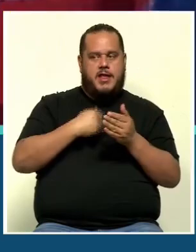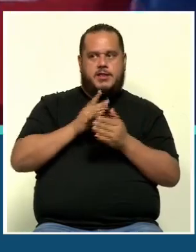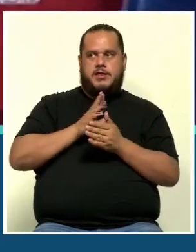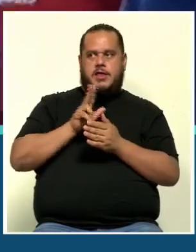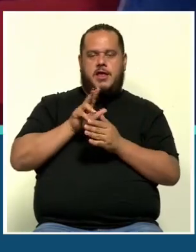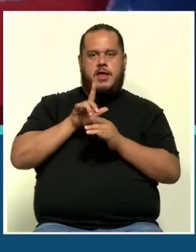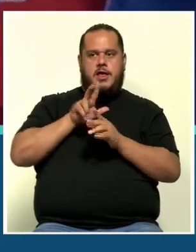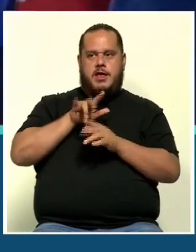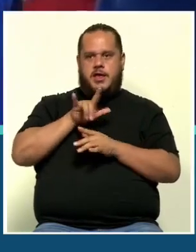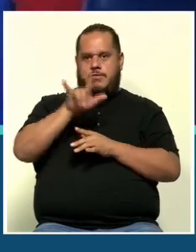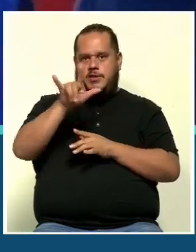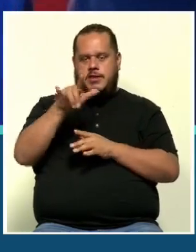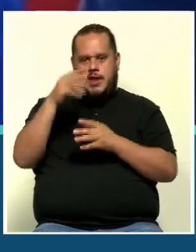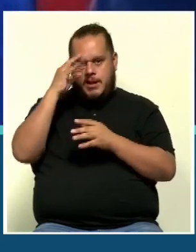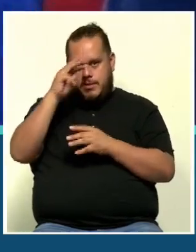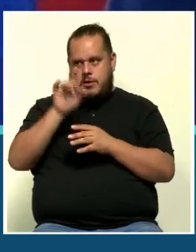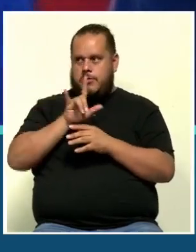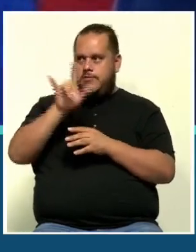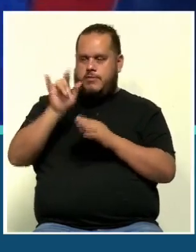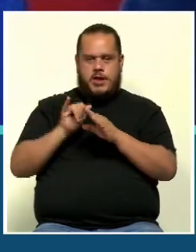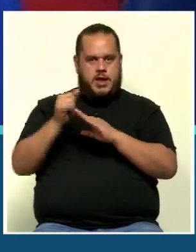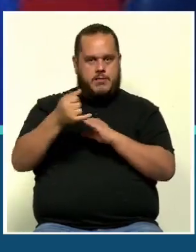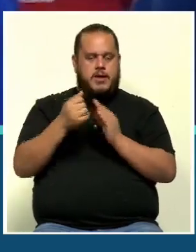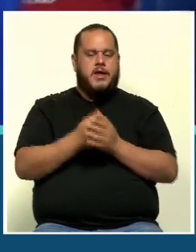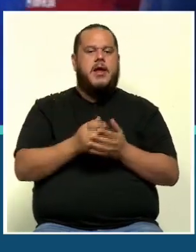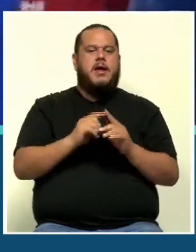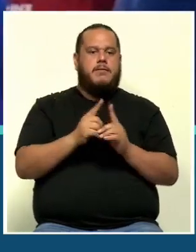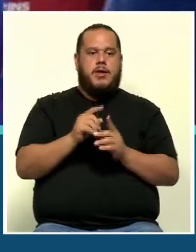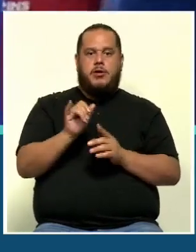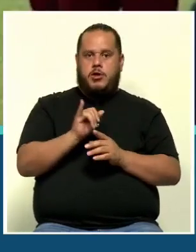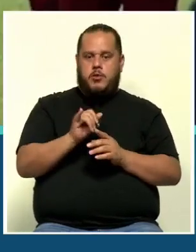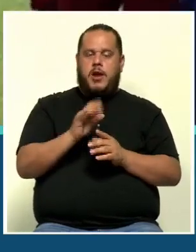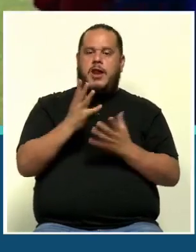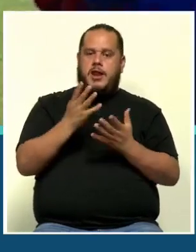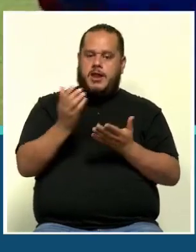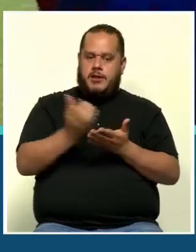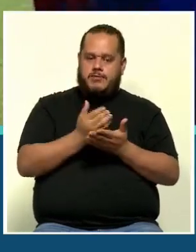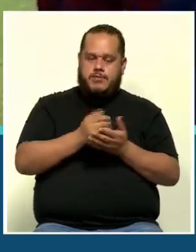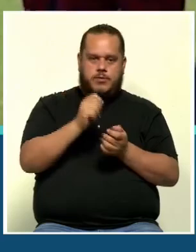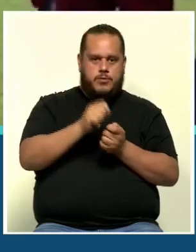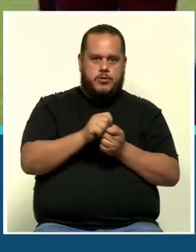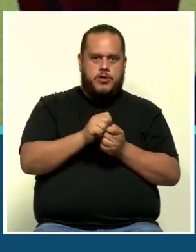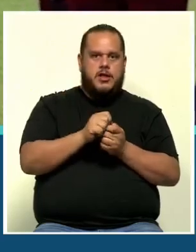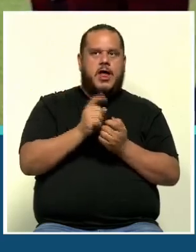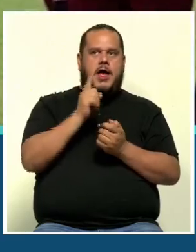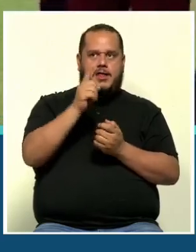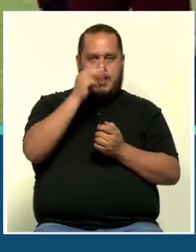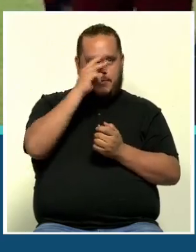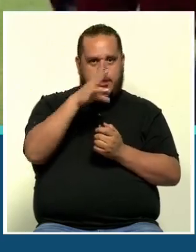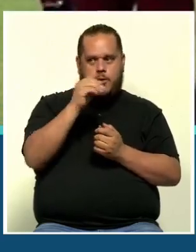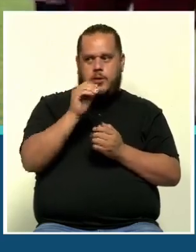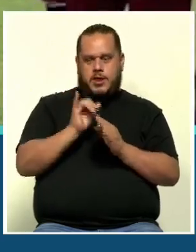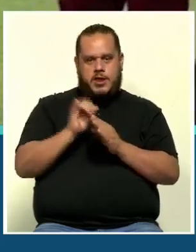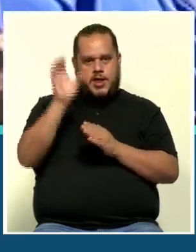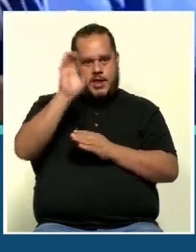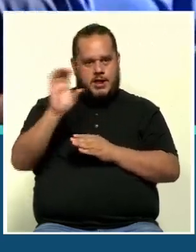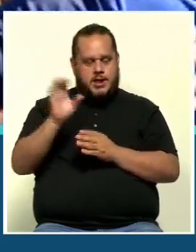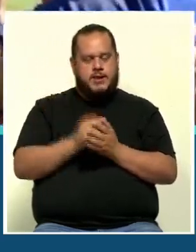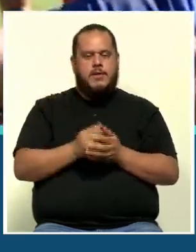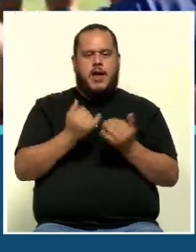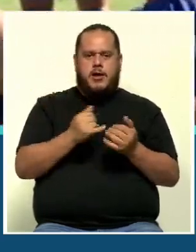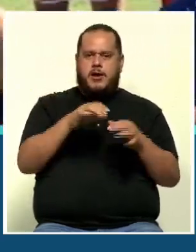El triunfo ante los canaleros es necesario, pero también lo será cosechar puntos en tierras aztecas y caribeñas. Actualmente la